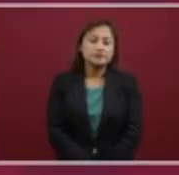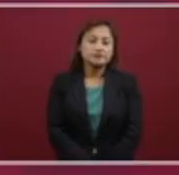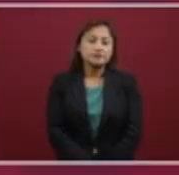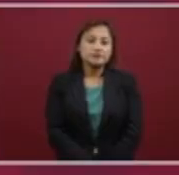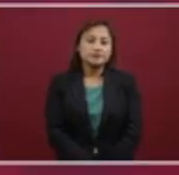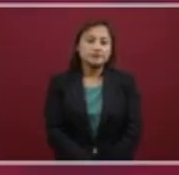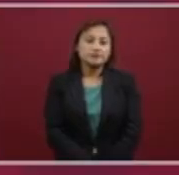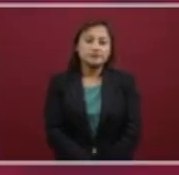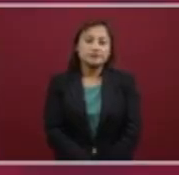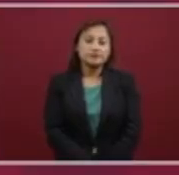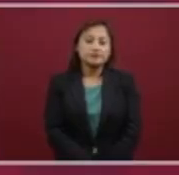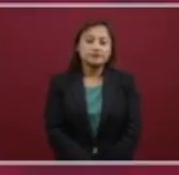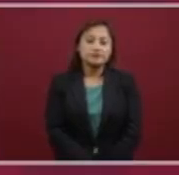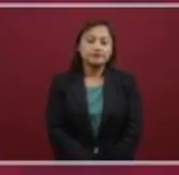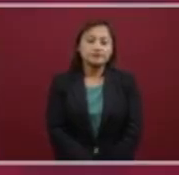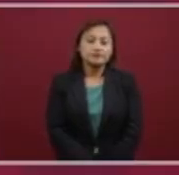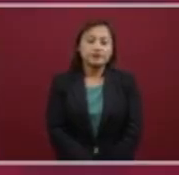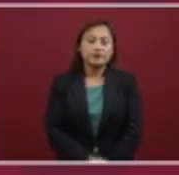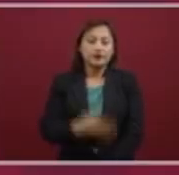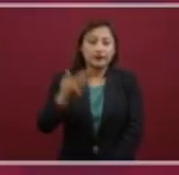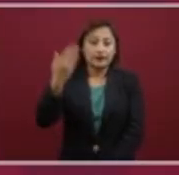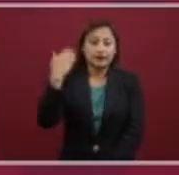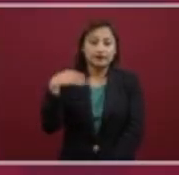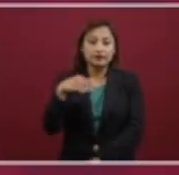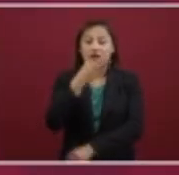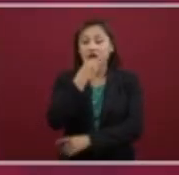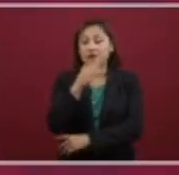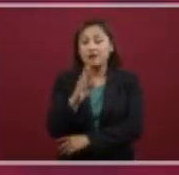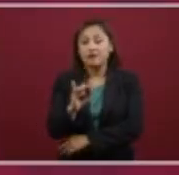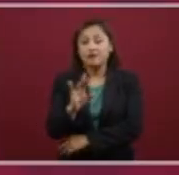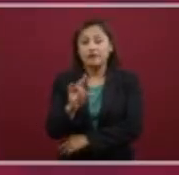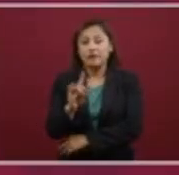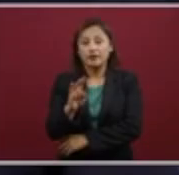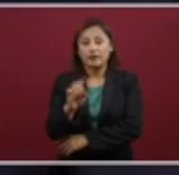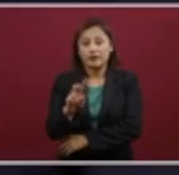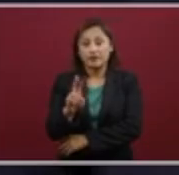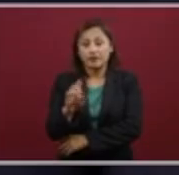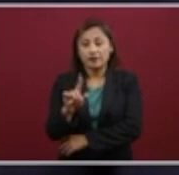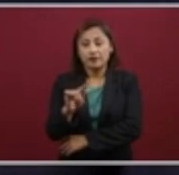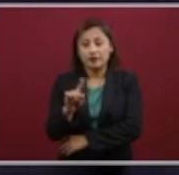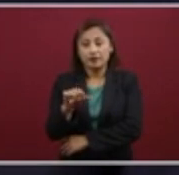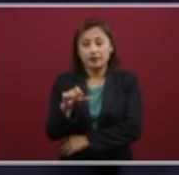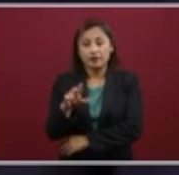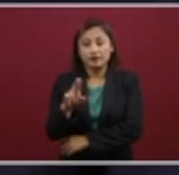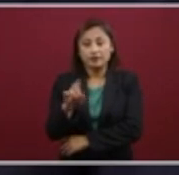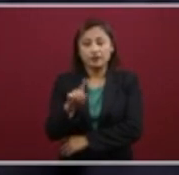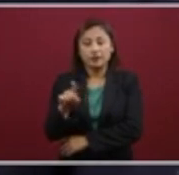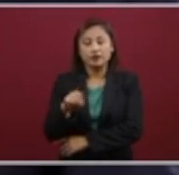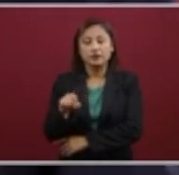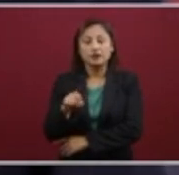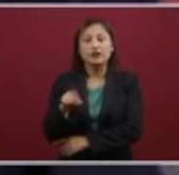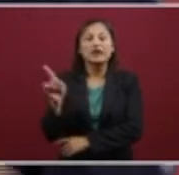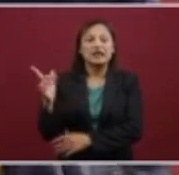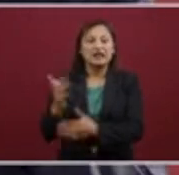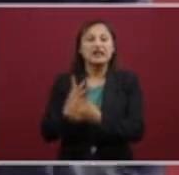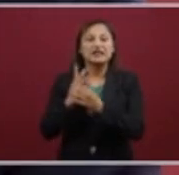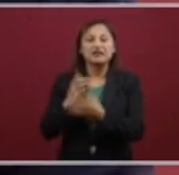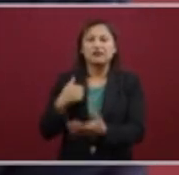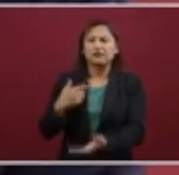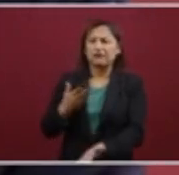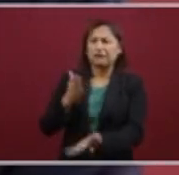El mismo Fidel Velázquez decía, finado Fidel Velázquez decía, que no iba a Gobernación. Dice, porque